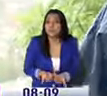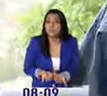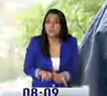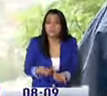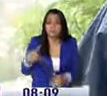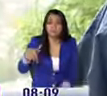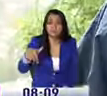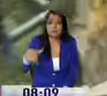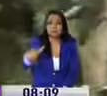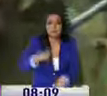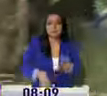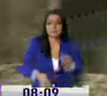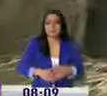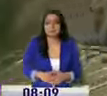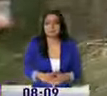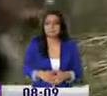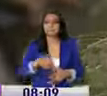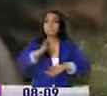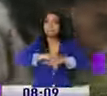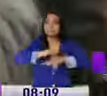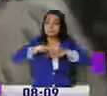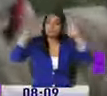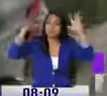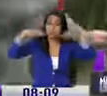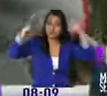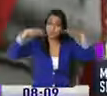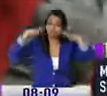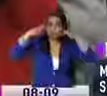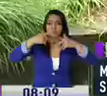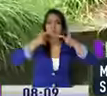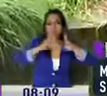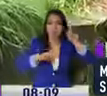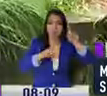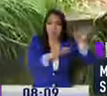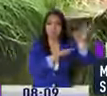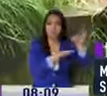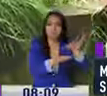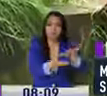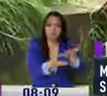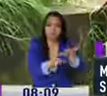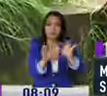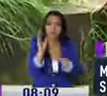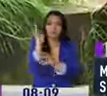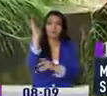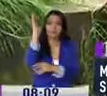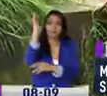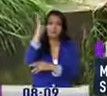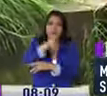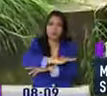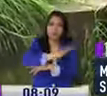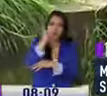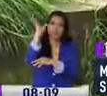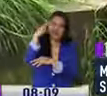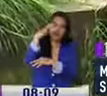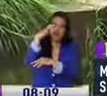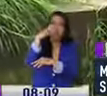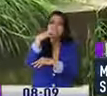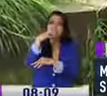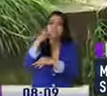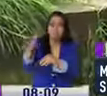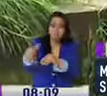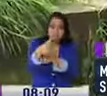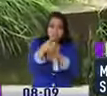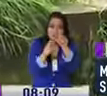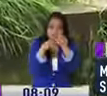puede caminar, así es. Por las fuertes lluvias se han producido deslizamientos de tierra y caída de árboles, que están obstruyendo el paso de